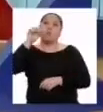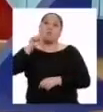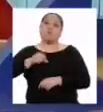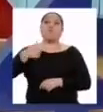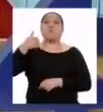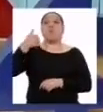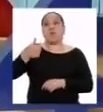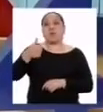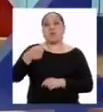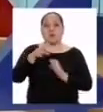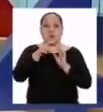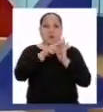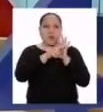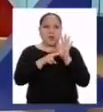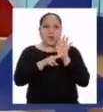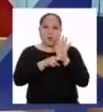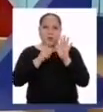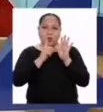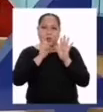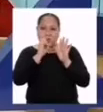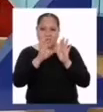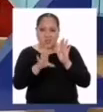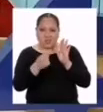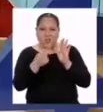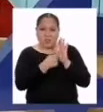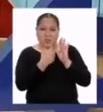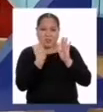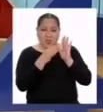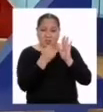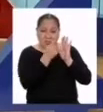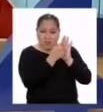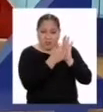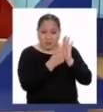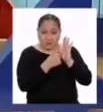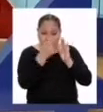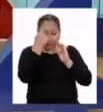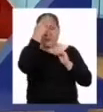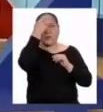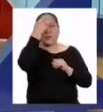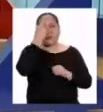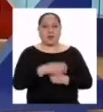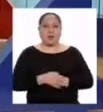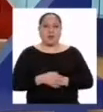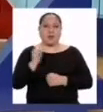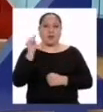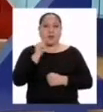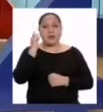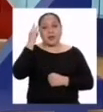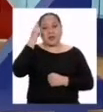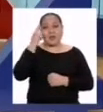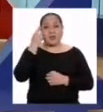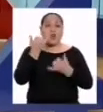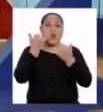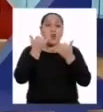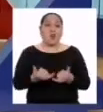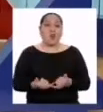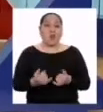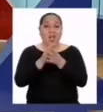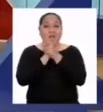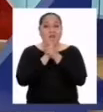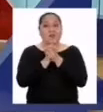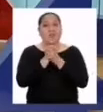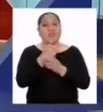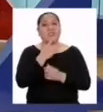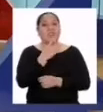norma tácita, que no se dice, pero que existe en nuestra mente. Es por eso que hoy, amigas y amigos de cuarto